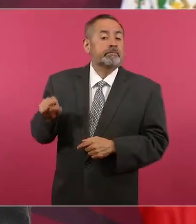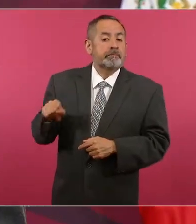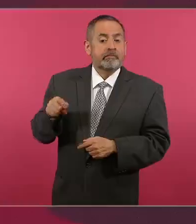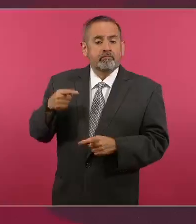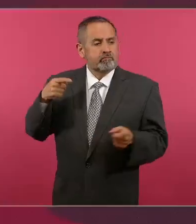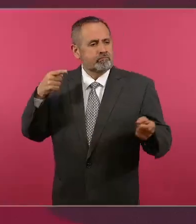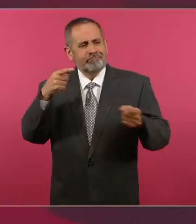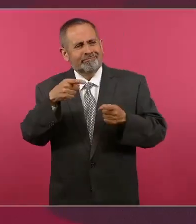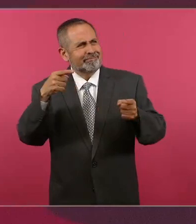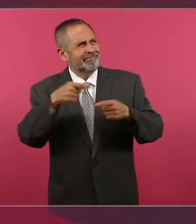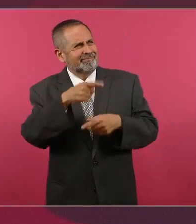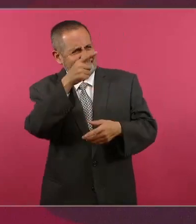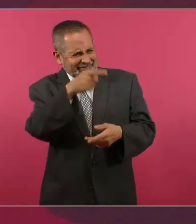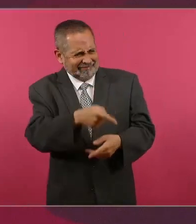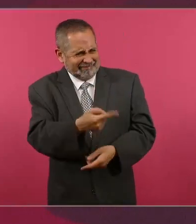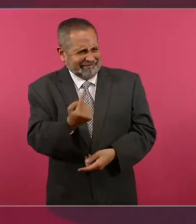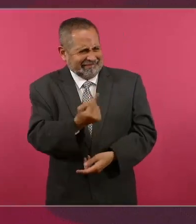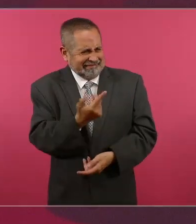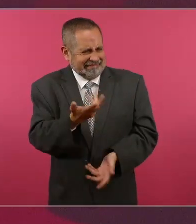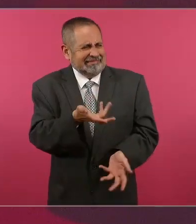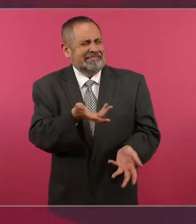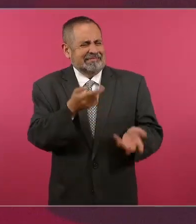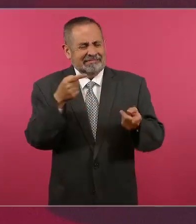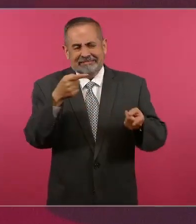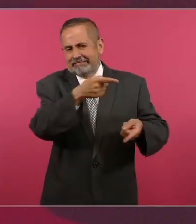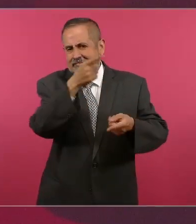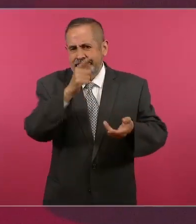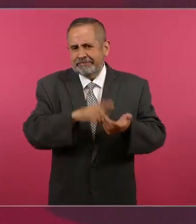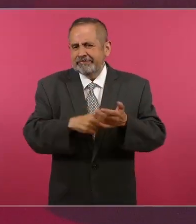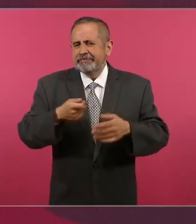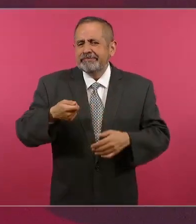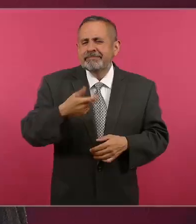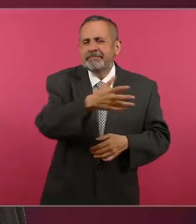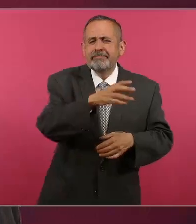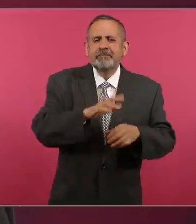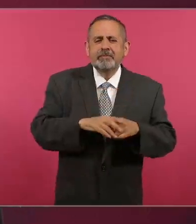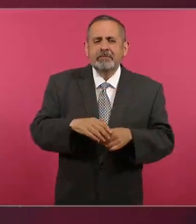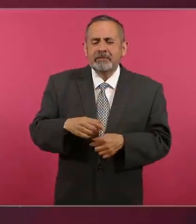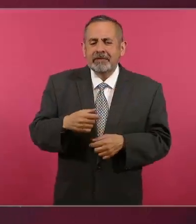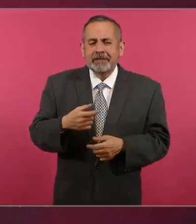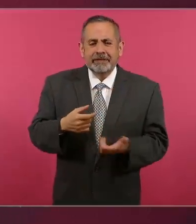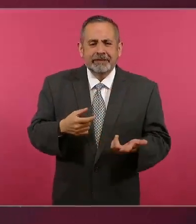lo cuestionó y le llamaron